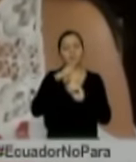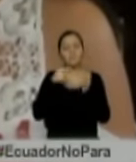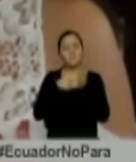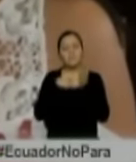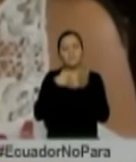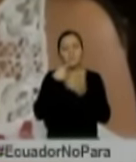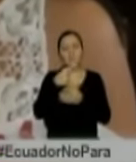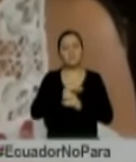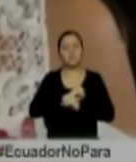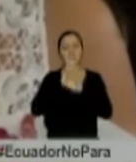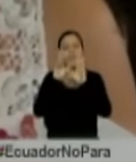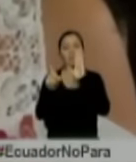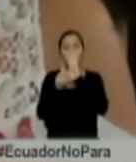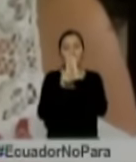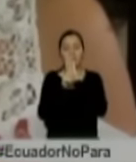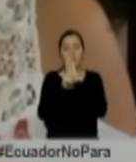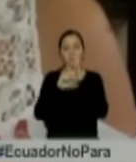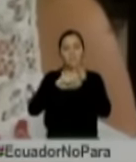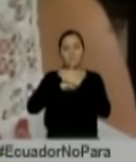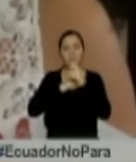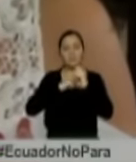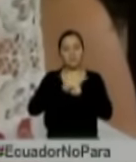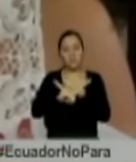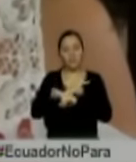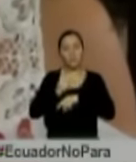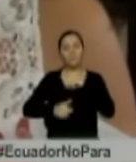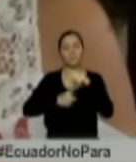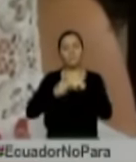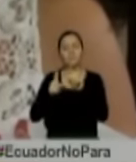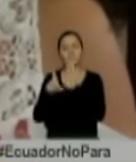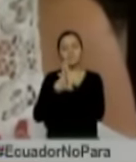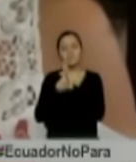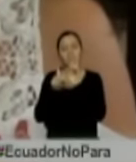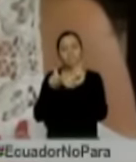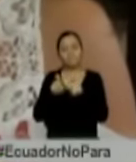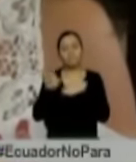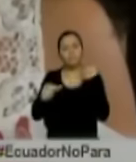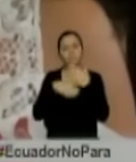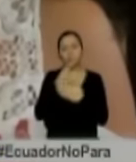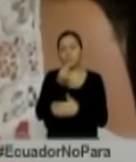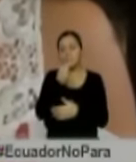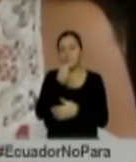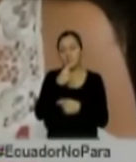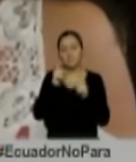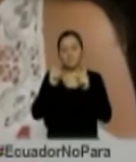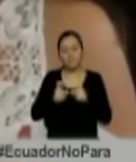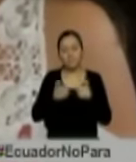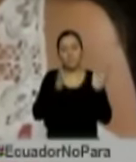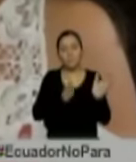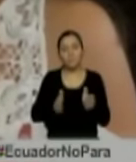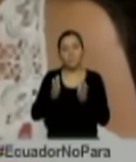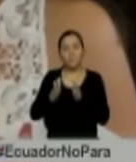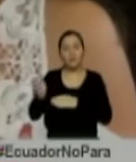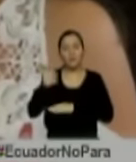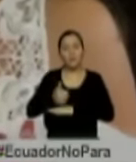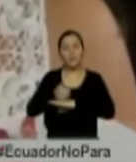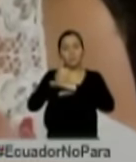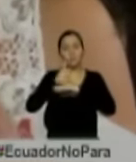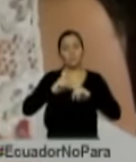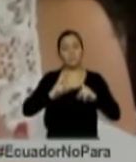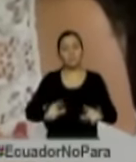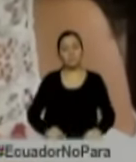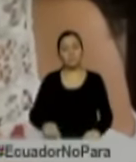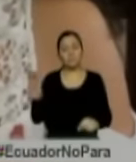decía las leyes de seguros, lo que decían las leyes que tienen que ver con medicina prepagada o lo que tenía que ver la Autoridad Sanitaria